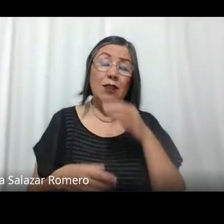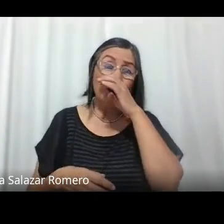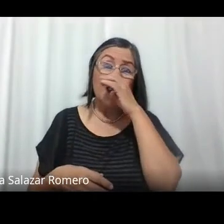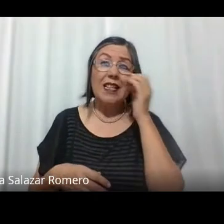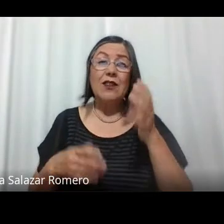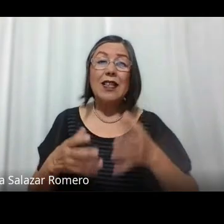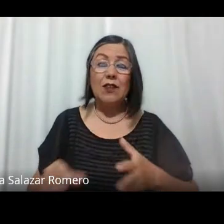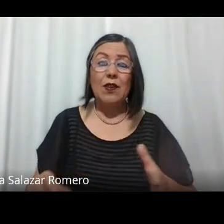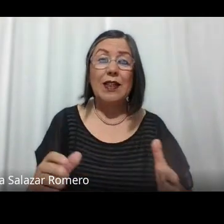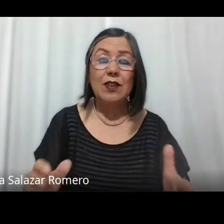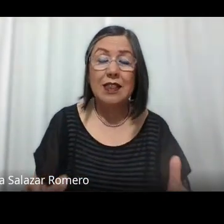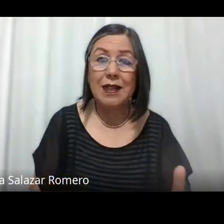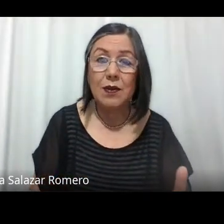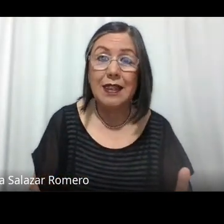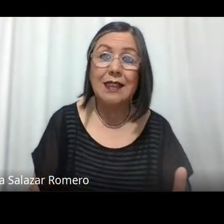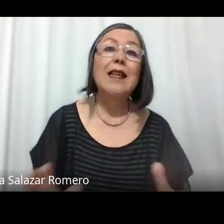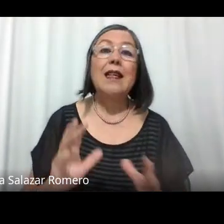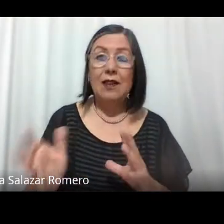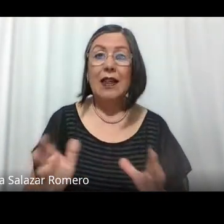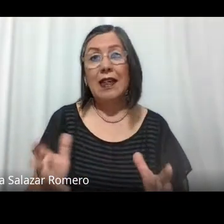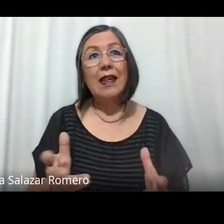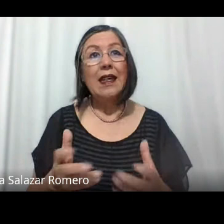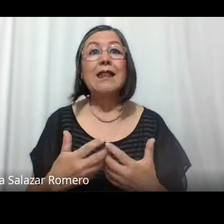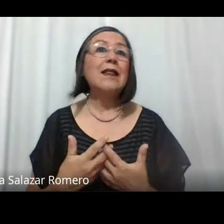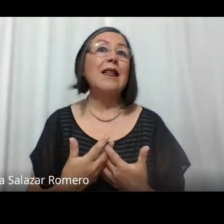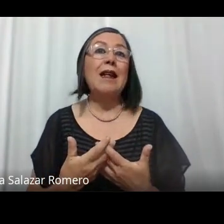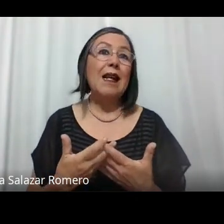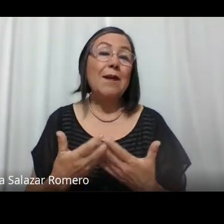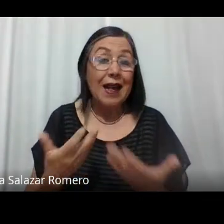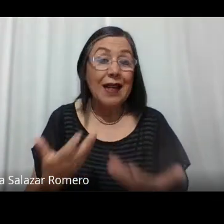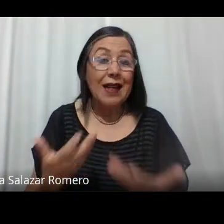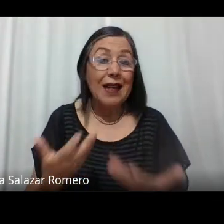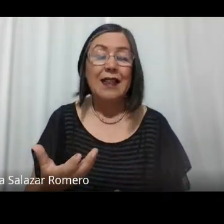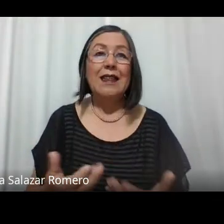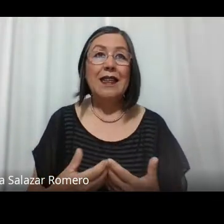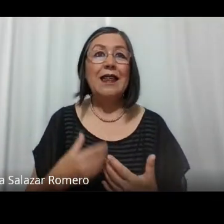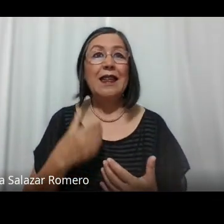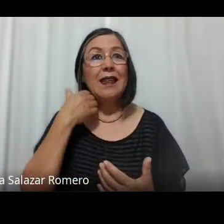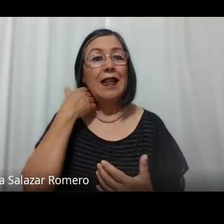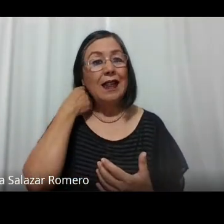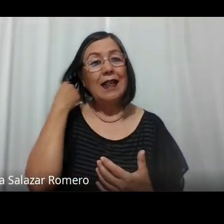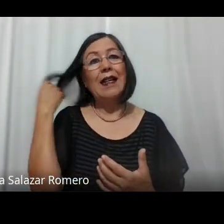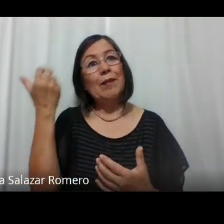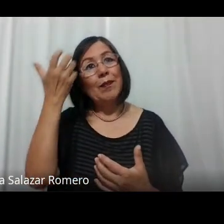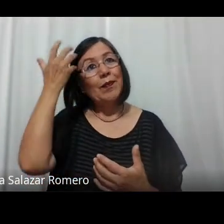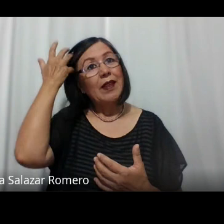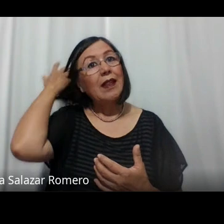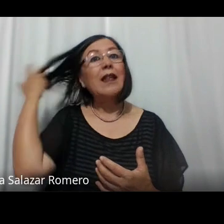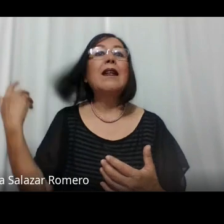y sobre todo centrarnos en las configuraciones manuales, que es la base de